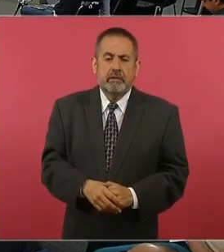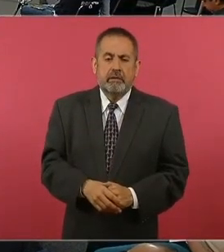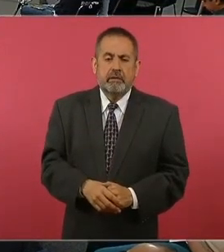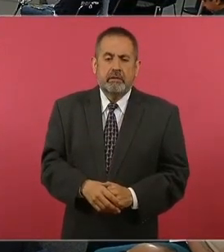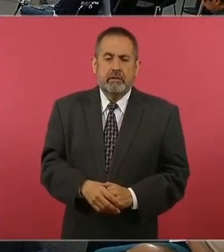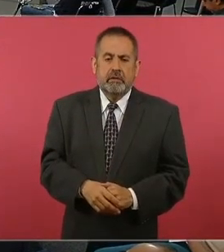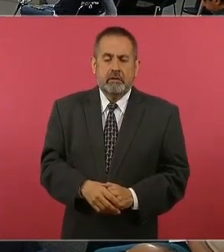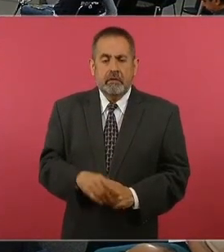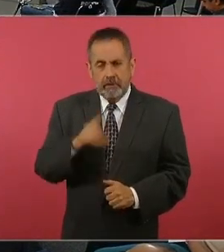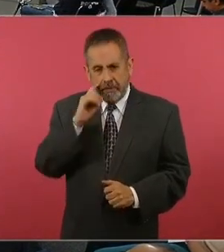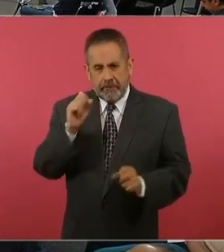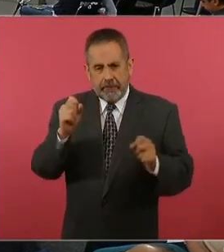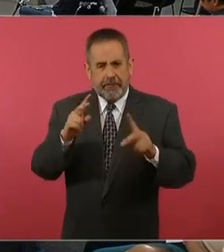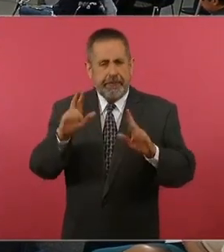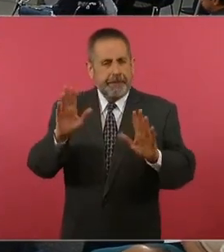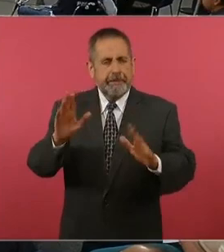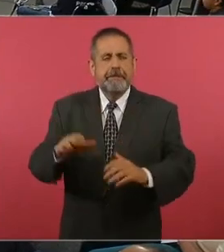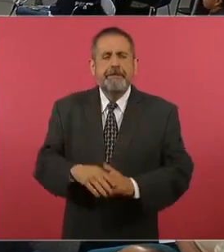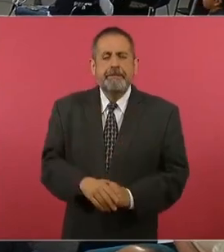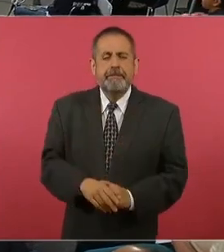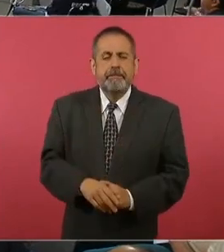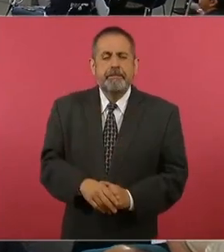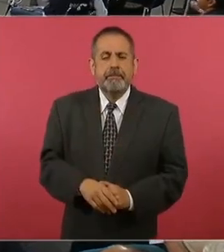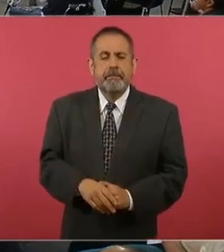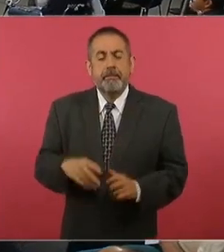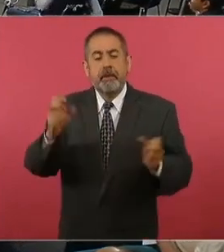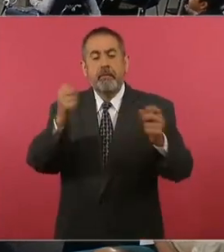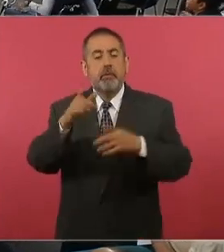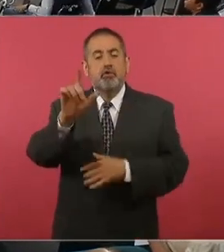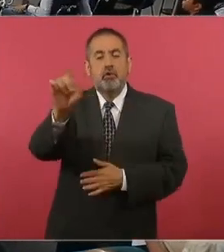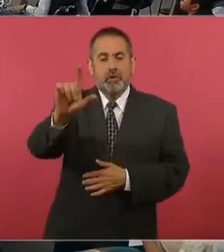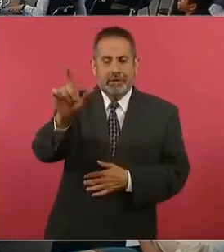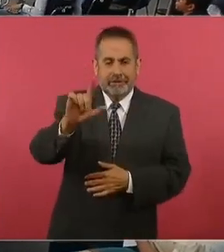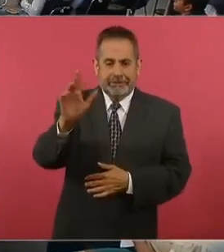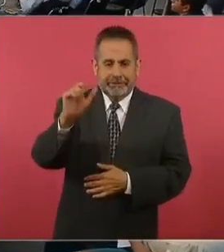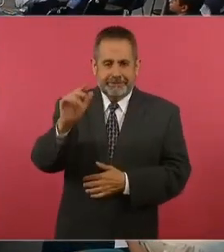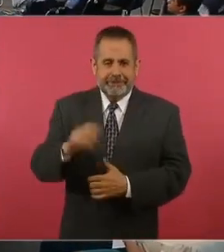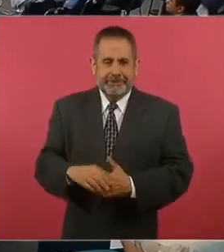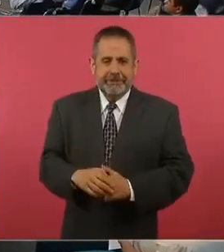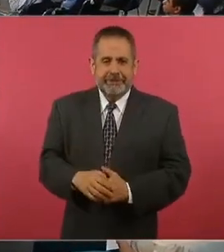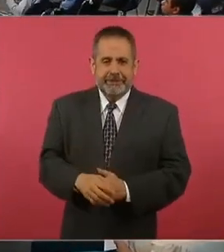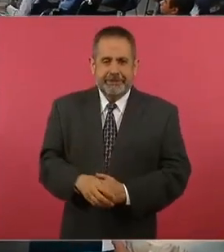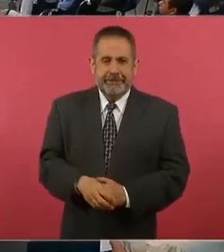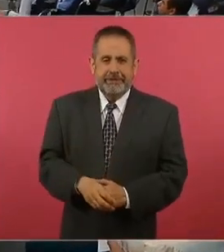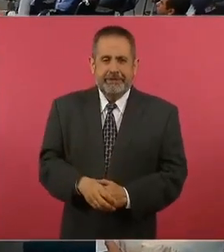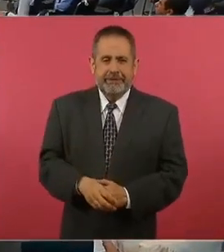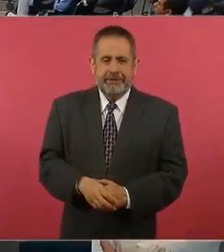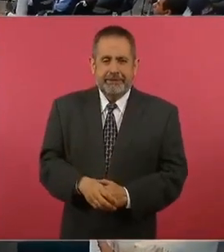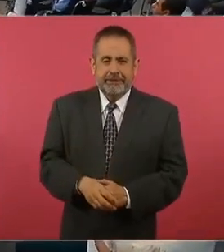Muy bien. Bueno, nos vamos y nos vemos el lunes.